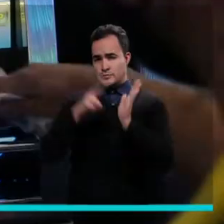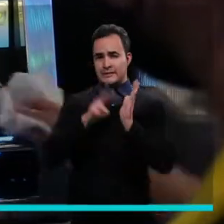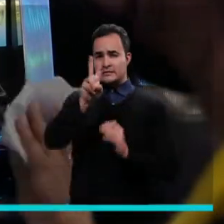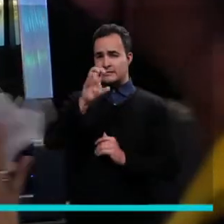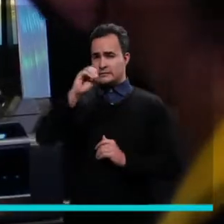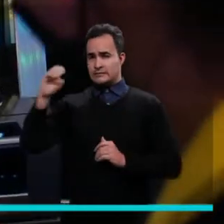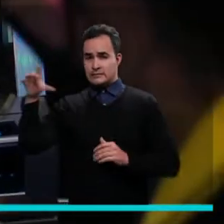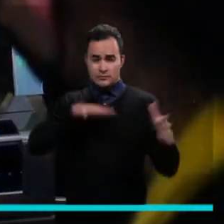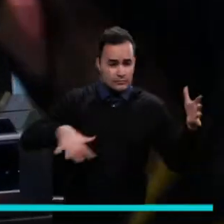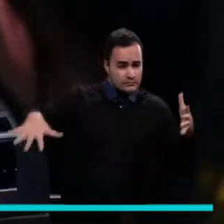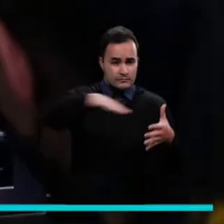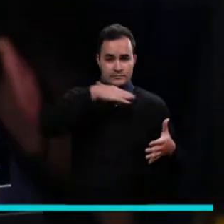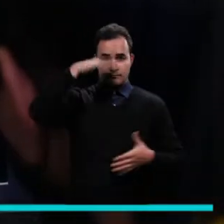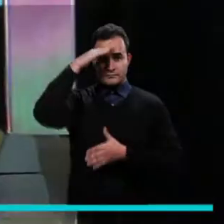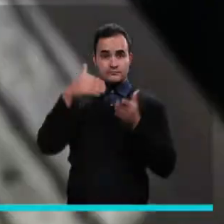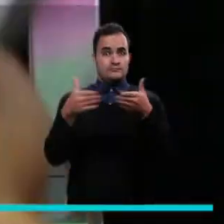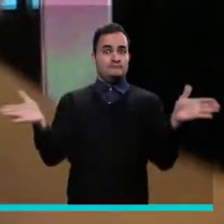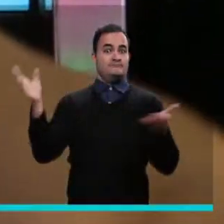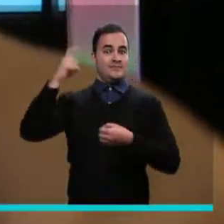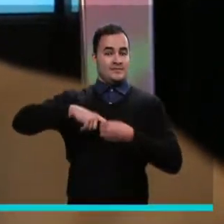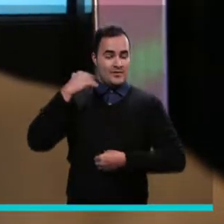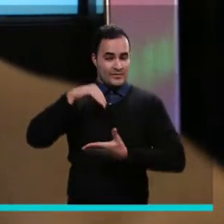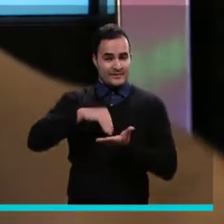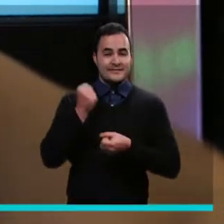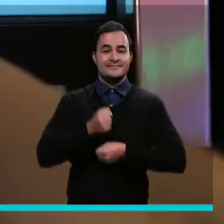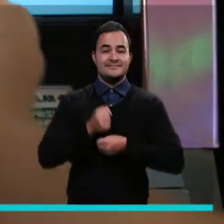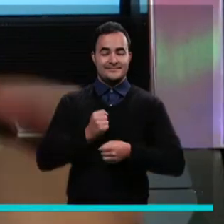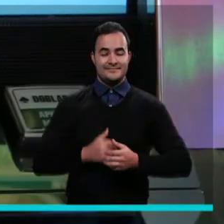2.700 empleos en el municipio de Medellín.